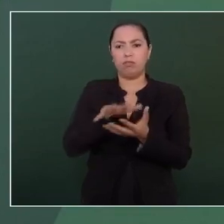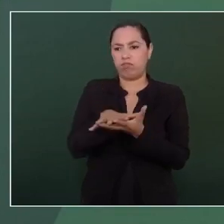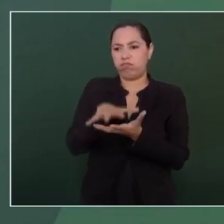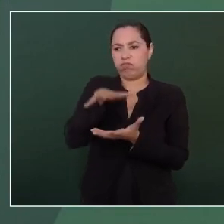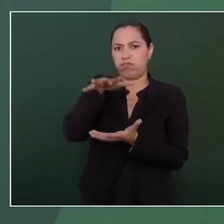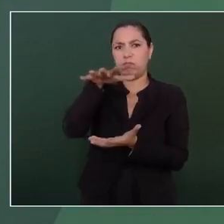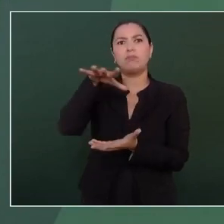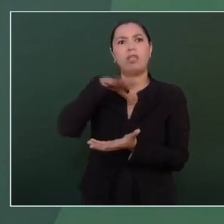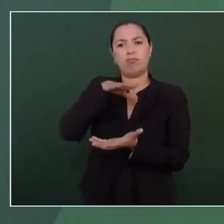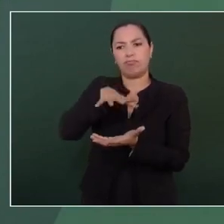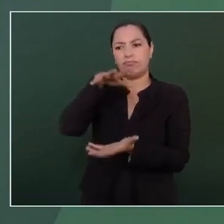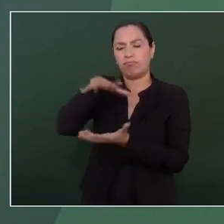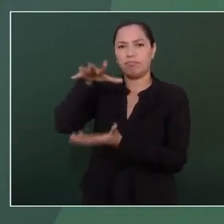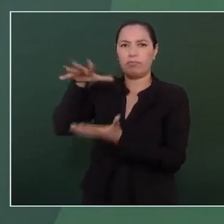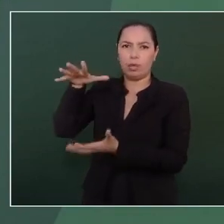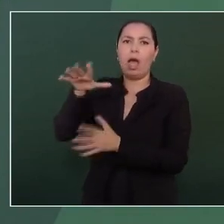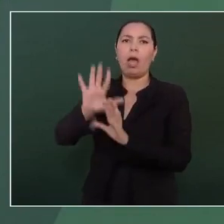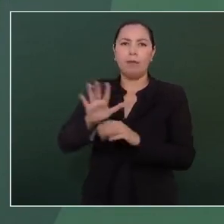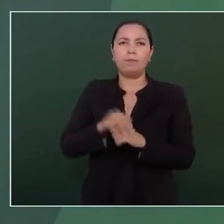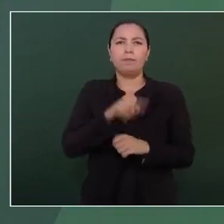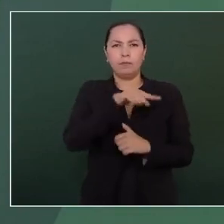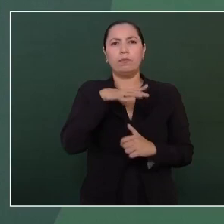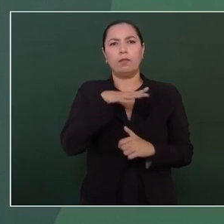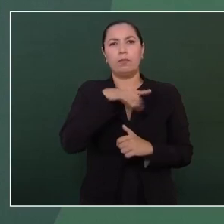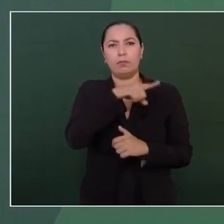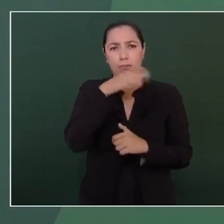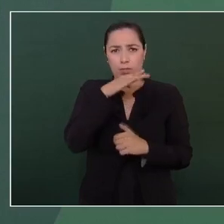tenemos reservas de maíz blanco,